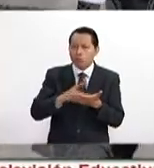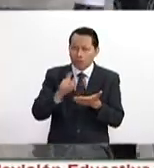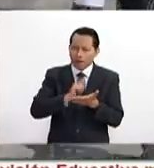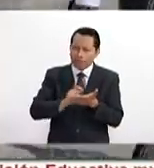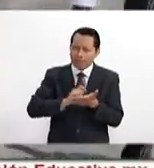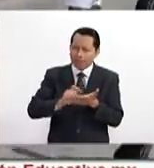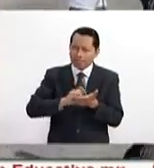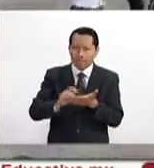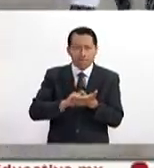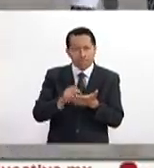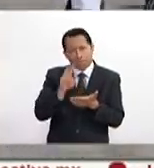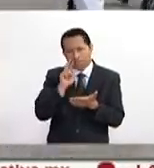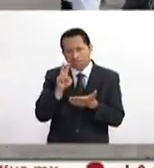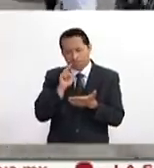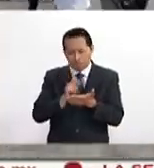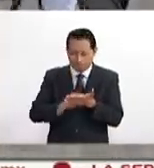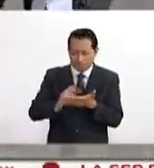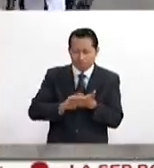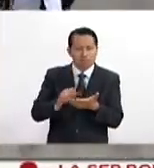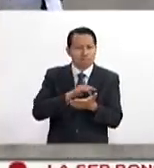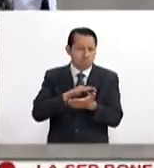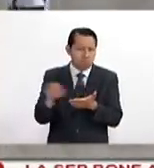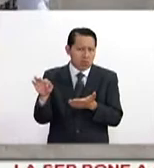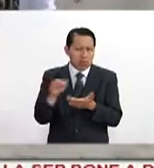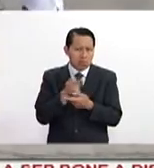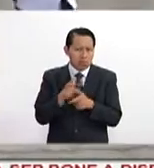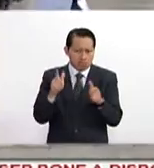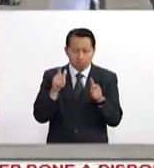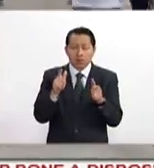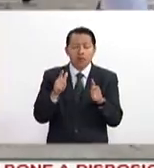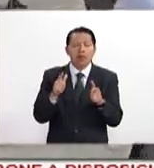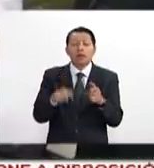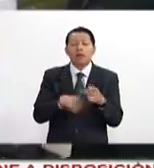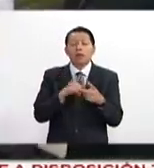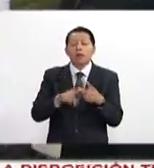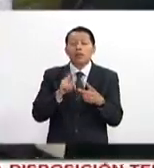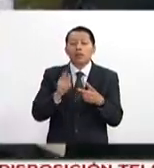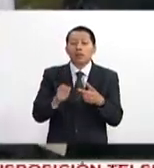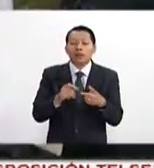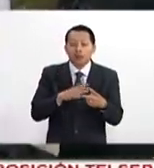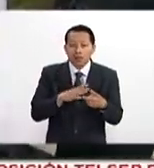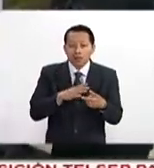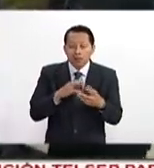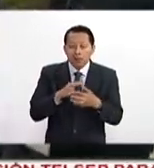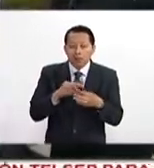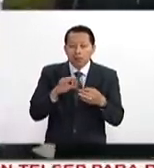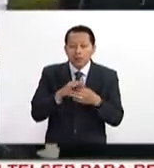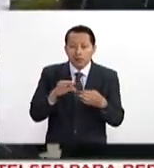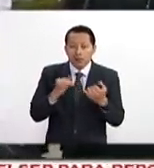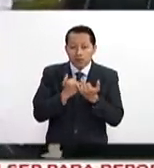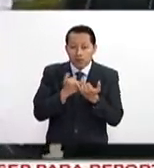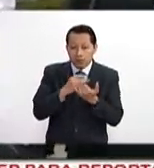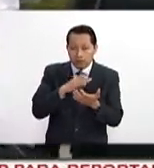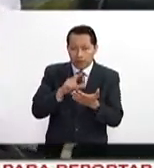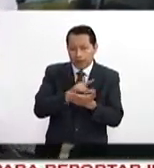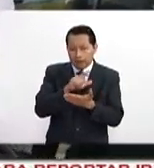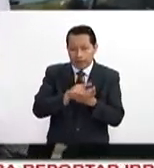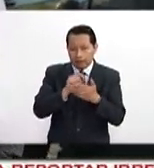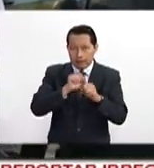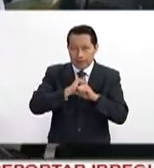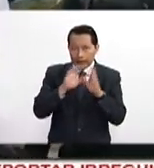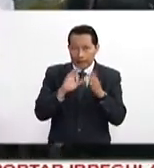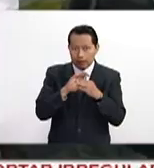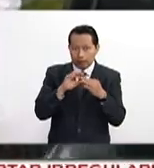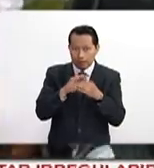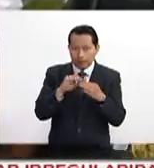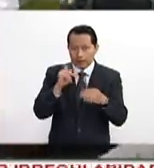de todo lo que vaya ocurriendo durante la audiencia. El siguiente paso que se ha señalado y que lo establece la ley muy claro es el